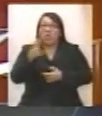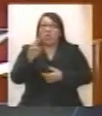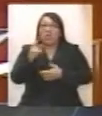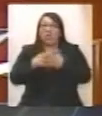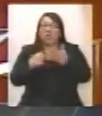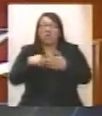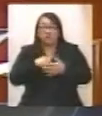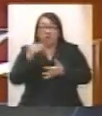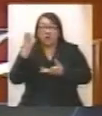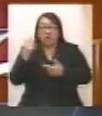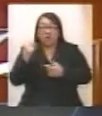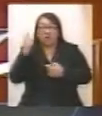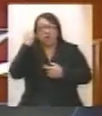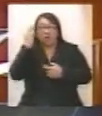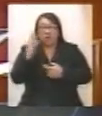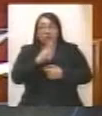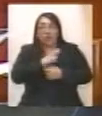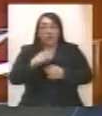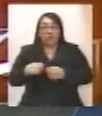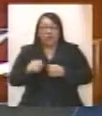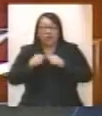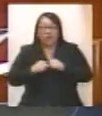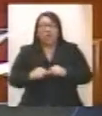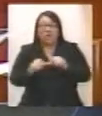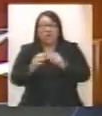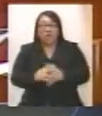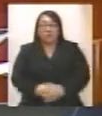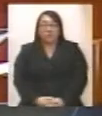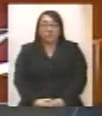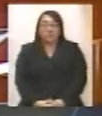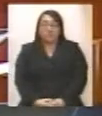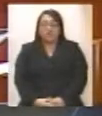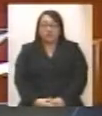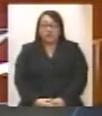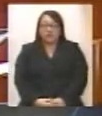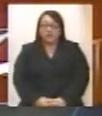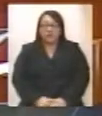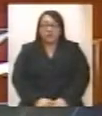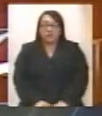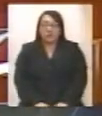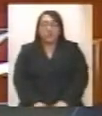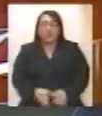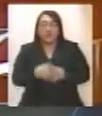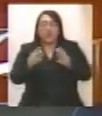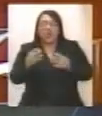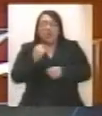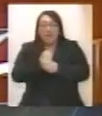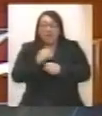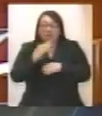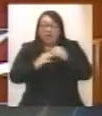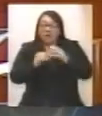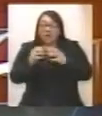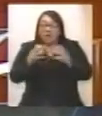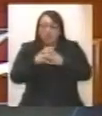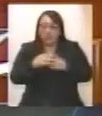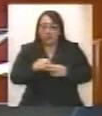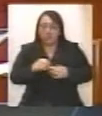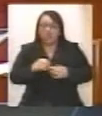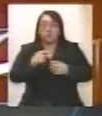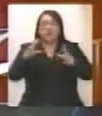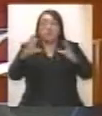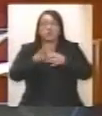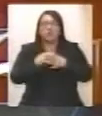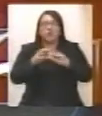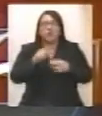esperamos futuros gobiernos continúen. Estas megaobras, en su mayoría adjudicadas bajo la modalidad de